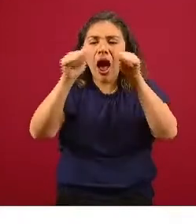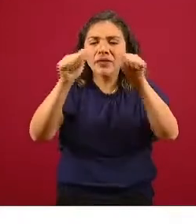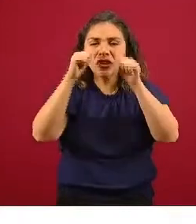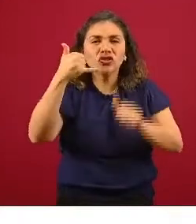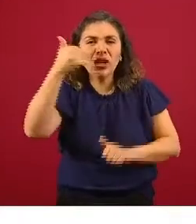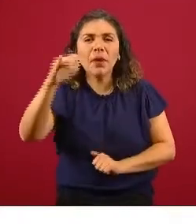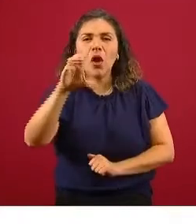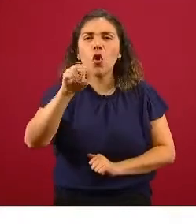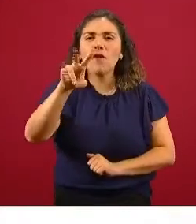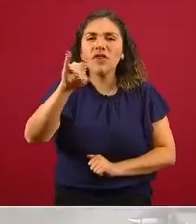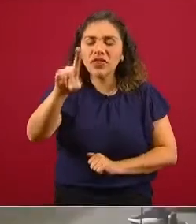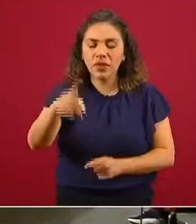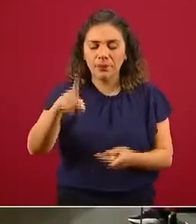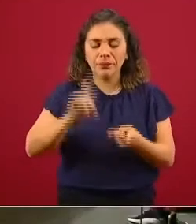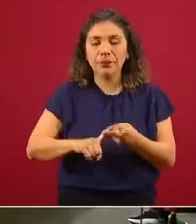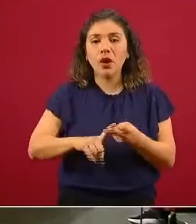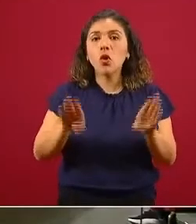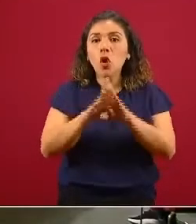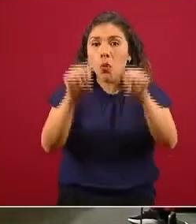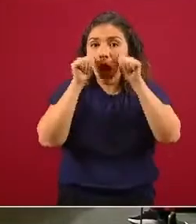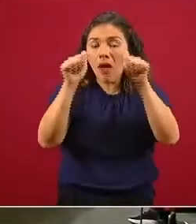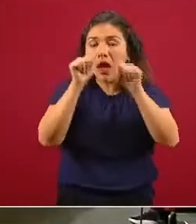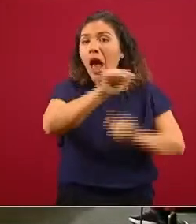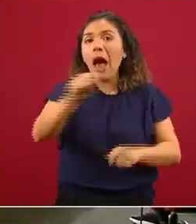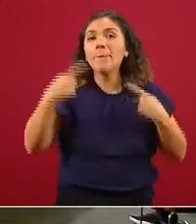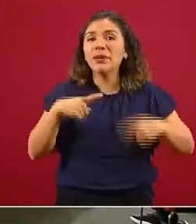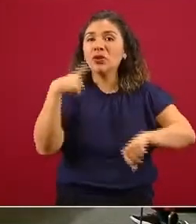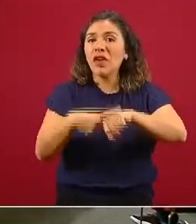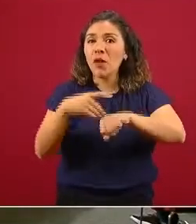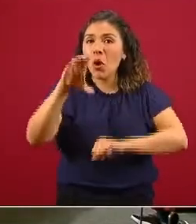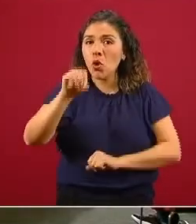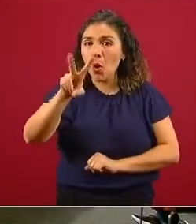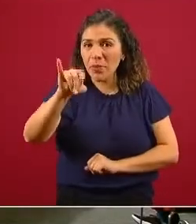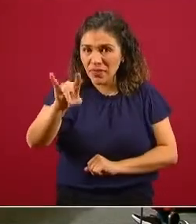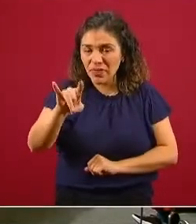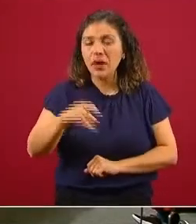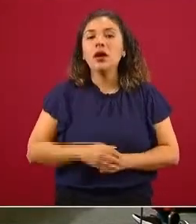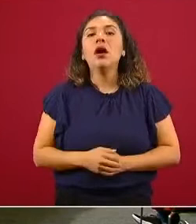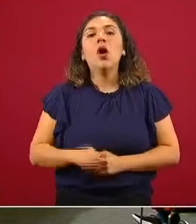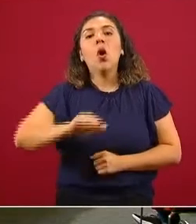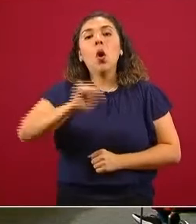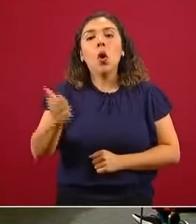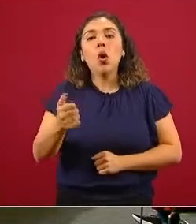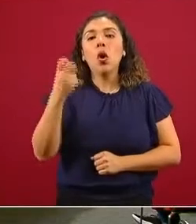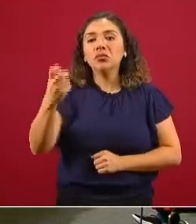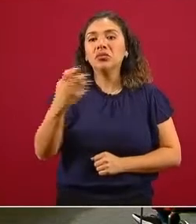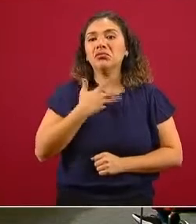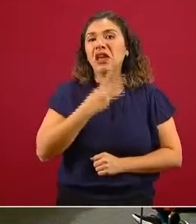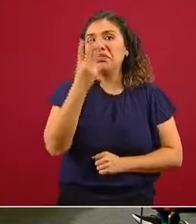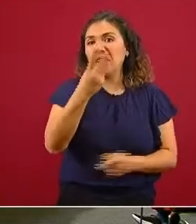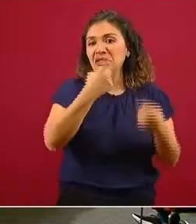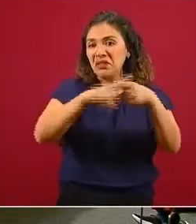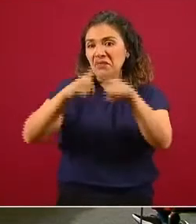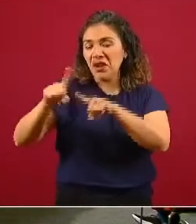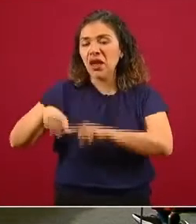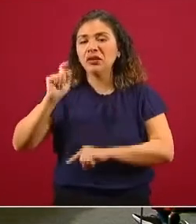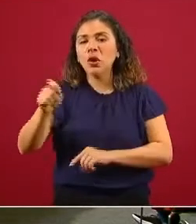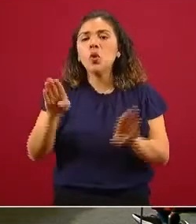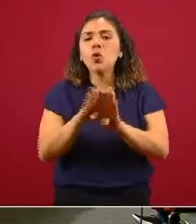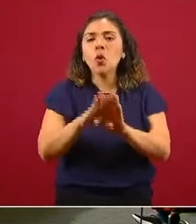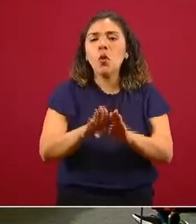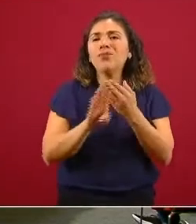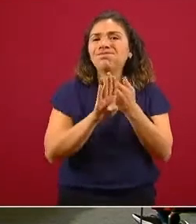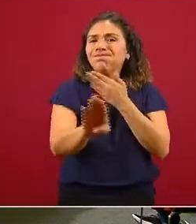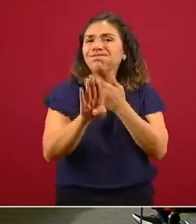con COVID, lineamientos para la atención de pacientes con COVID, es el de atención médica, este ya tiene 3 versiones, lineamiento para